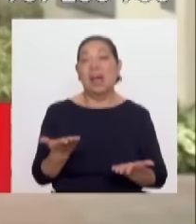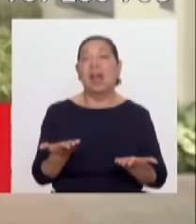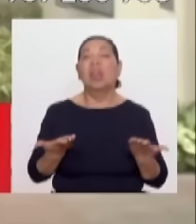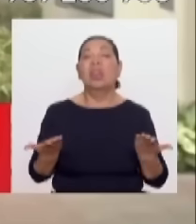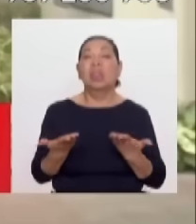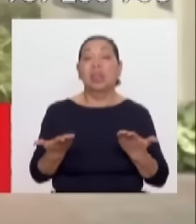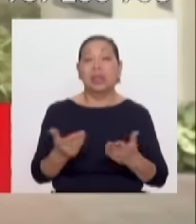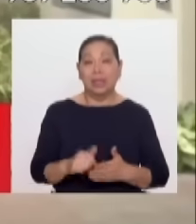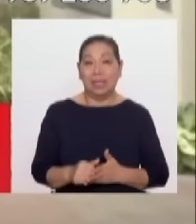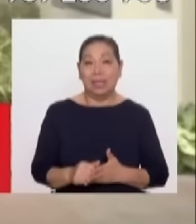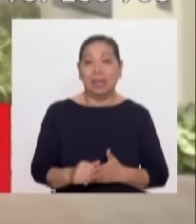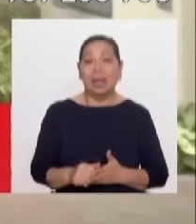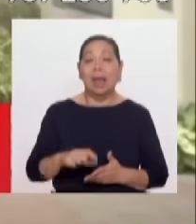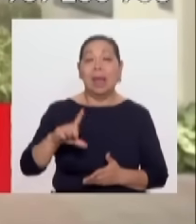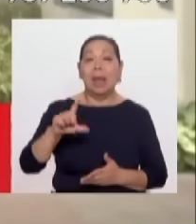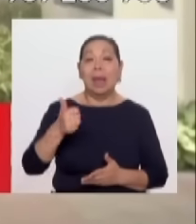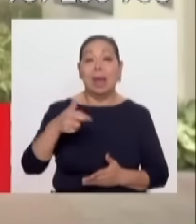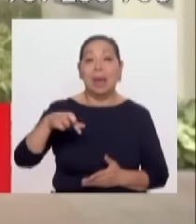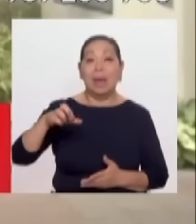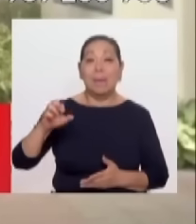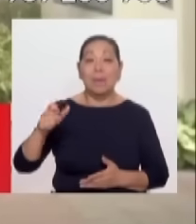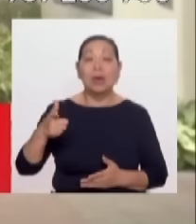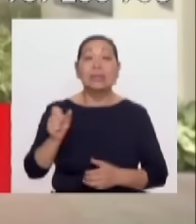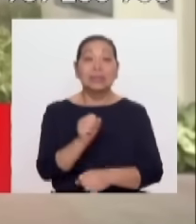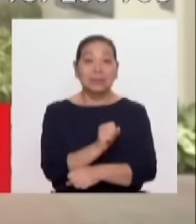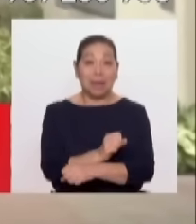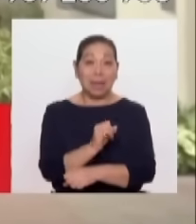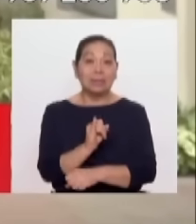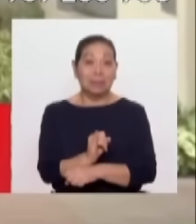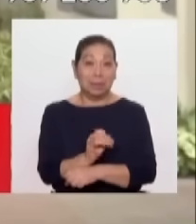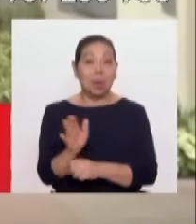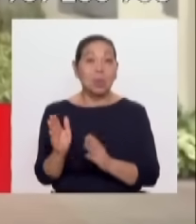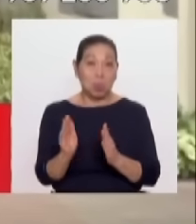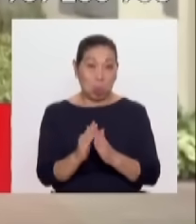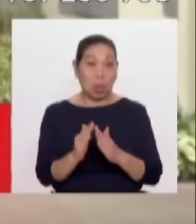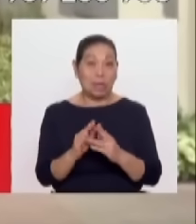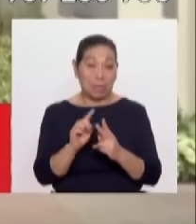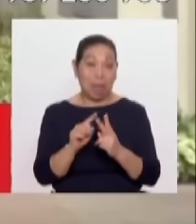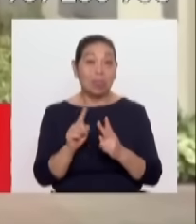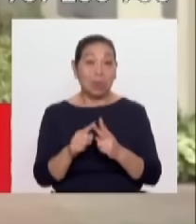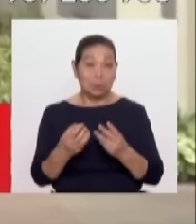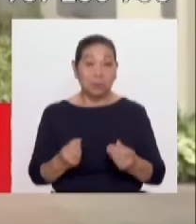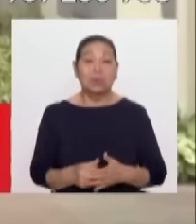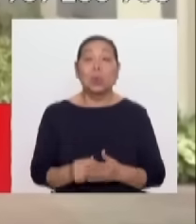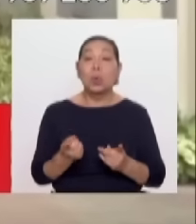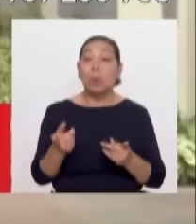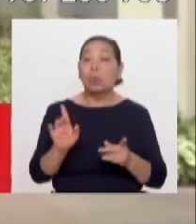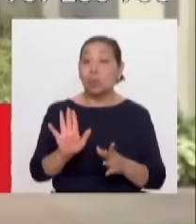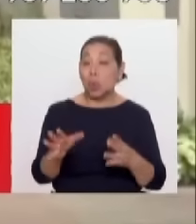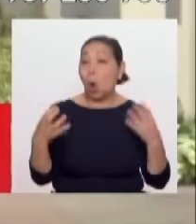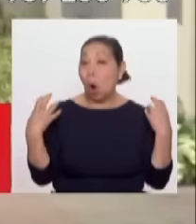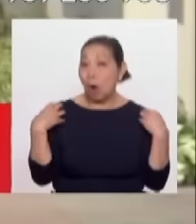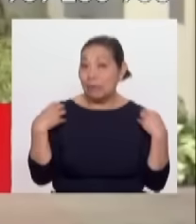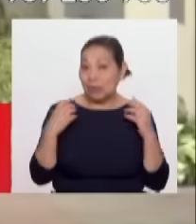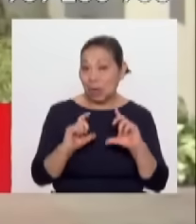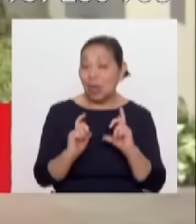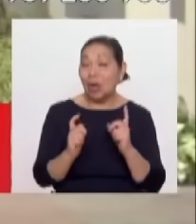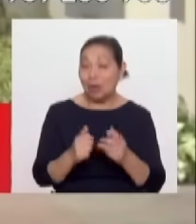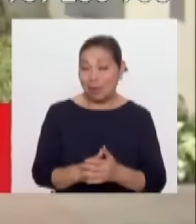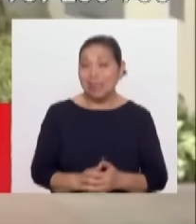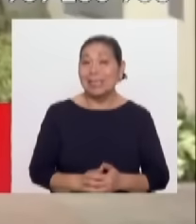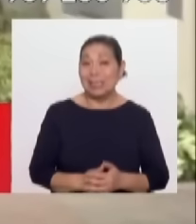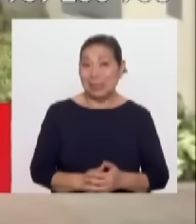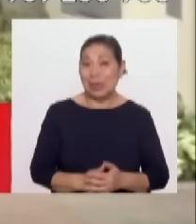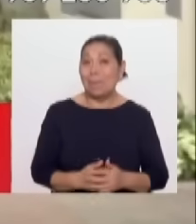ubicadas en este caso en La Perla y en San Isidro, hasta donde hemos tenido conocimiento, así como a sus oficinas congresales.